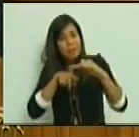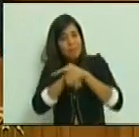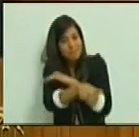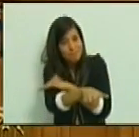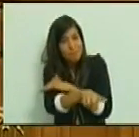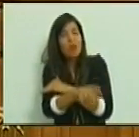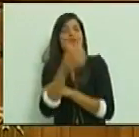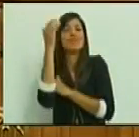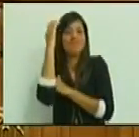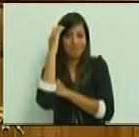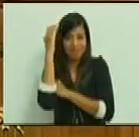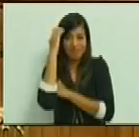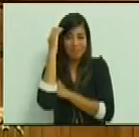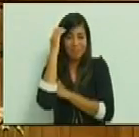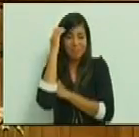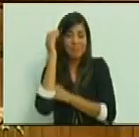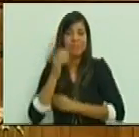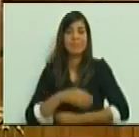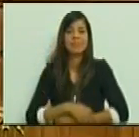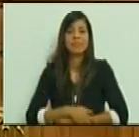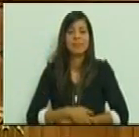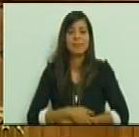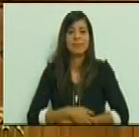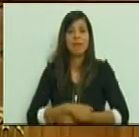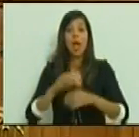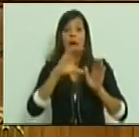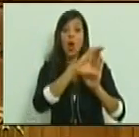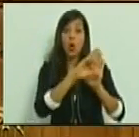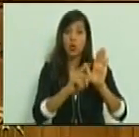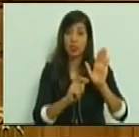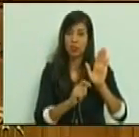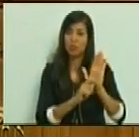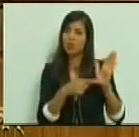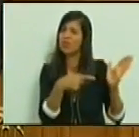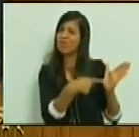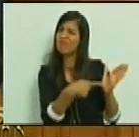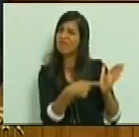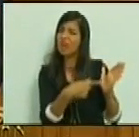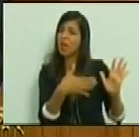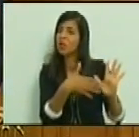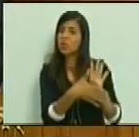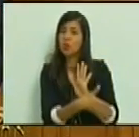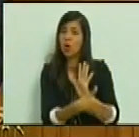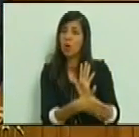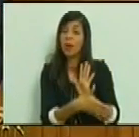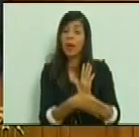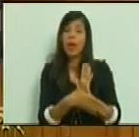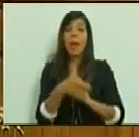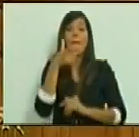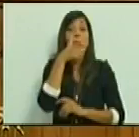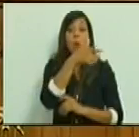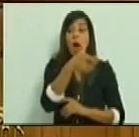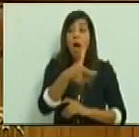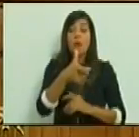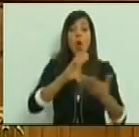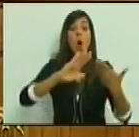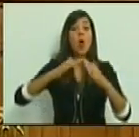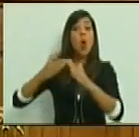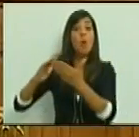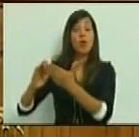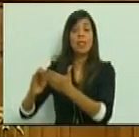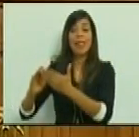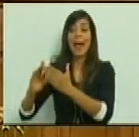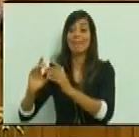detenimiento. También habla esa constitución del carácter protagónico del poder popular